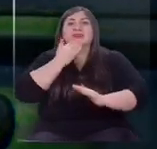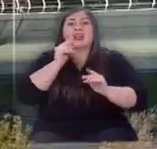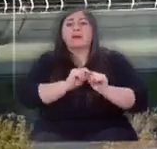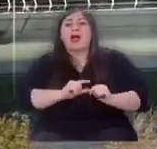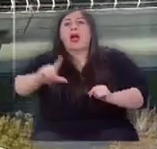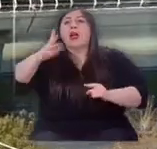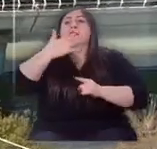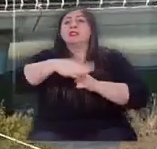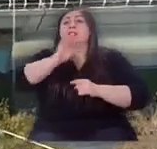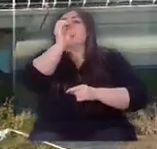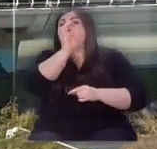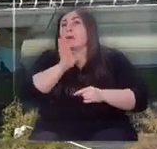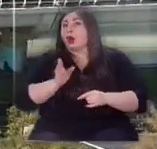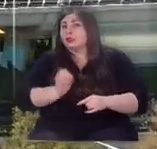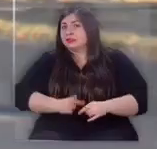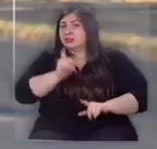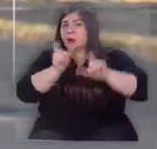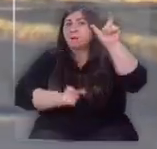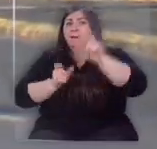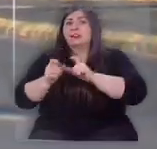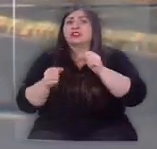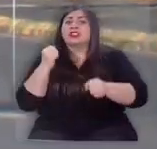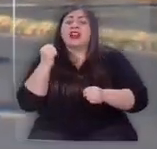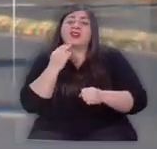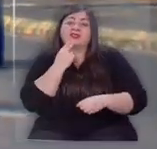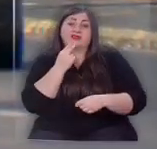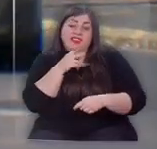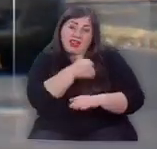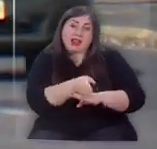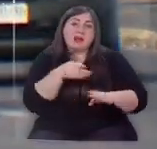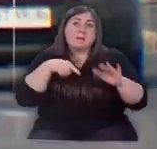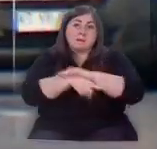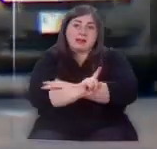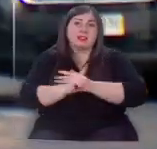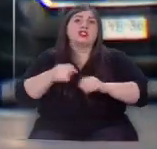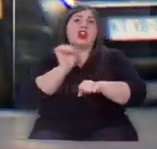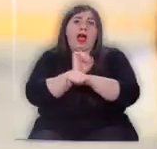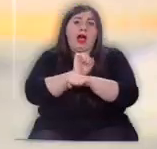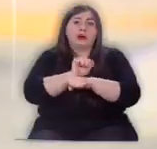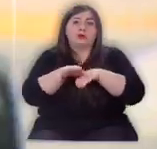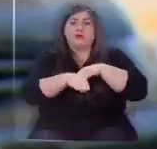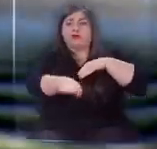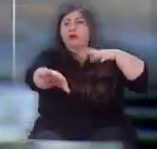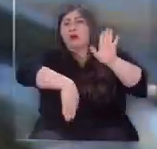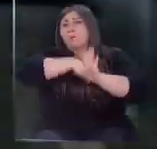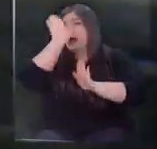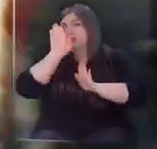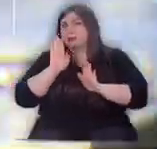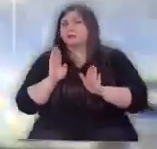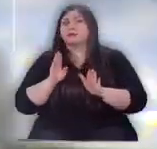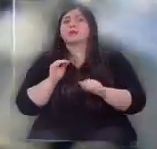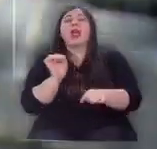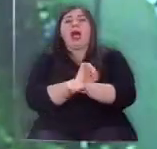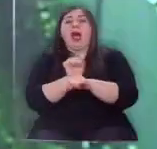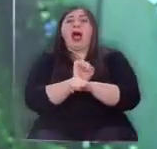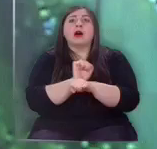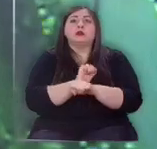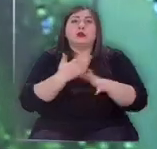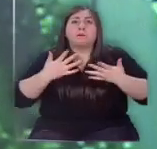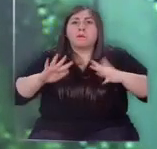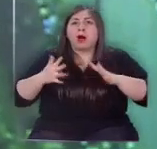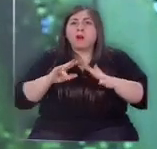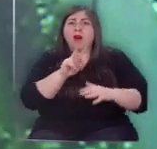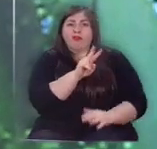del 15% en los pasajeros de metro y los vehículos particulares también crecieron. En los flujos vehiculares tenemos más o menos